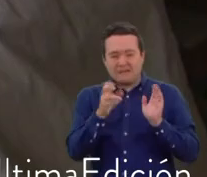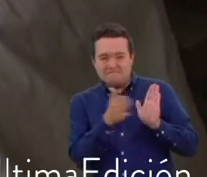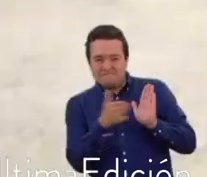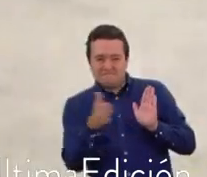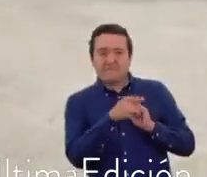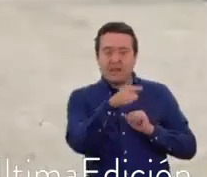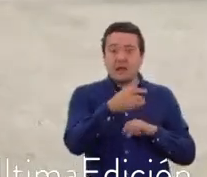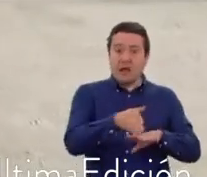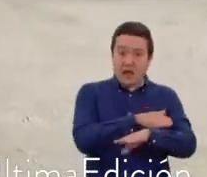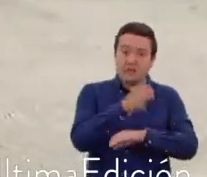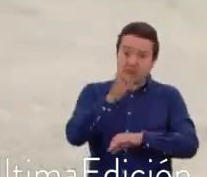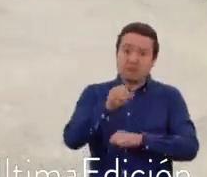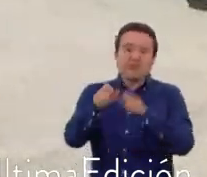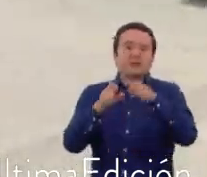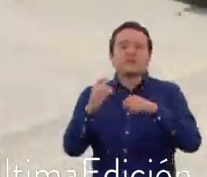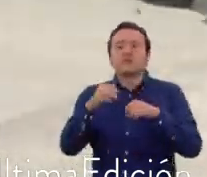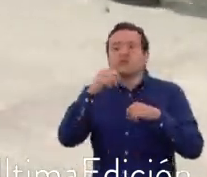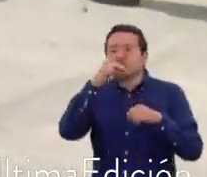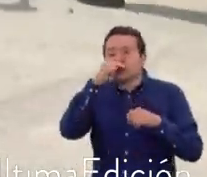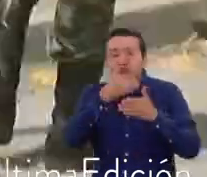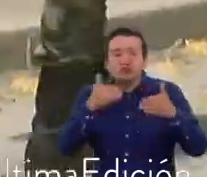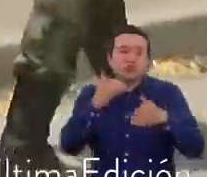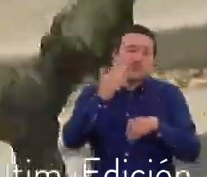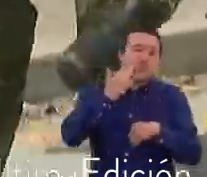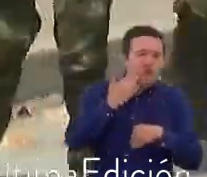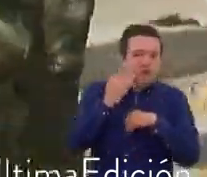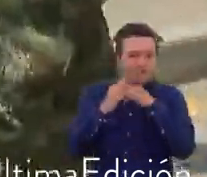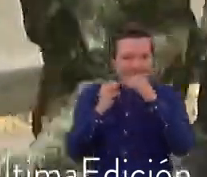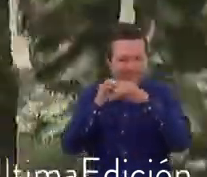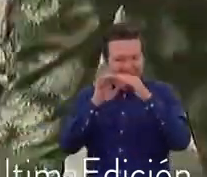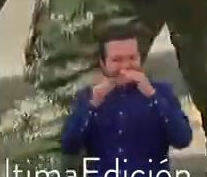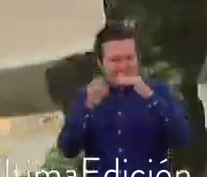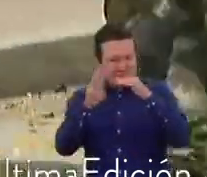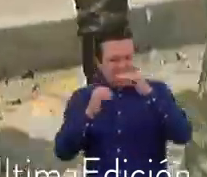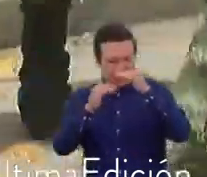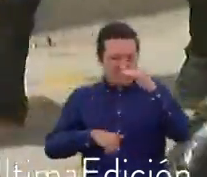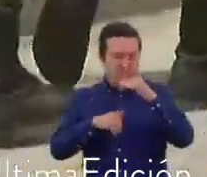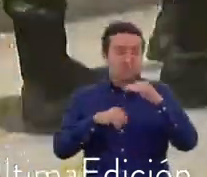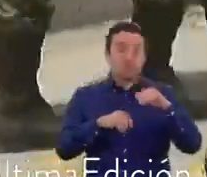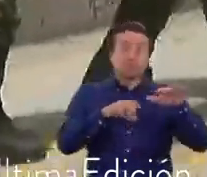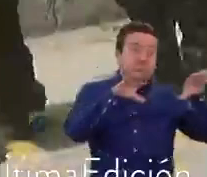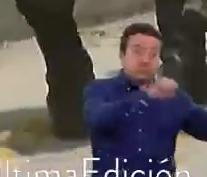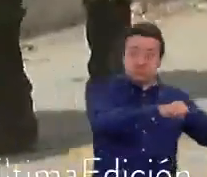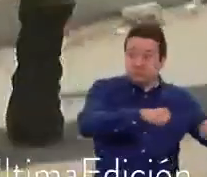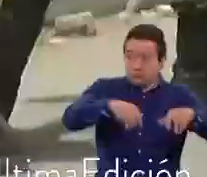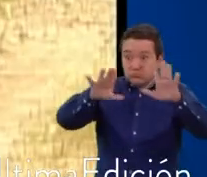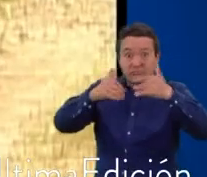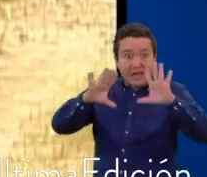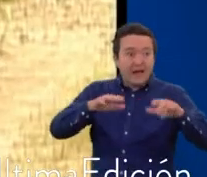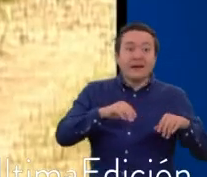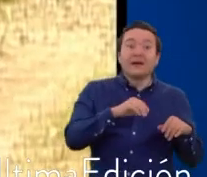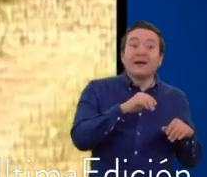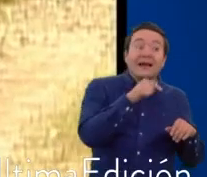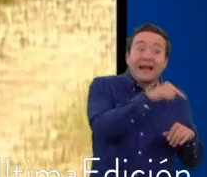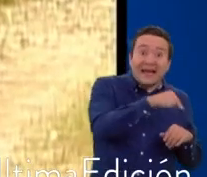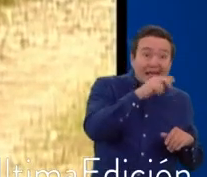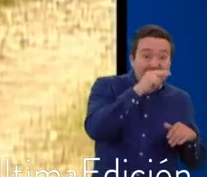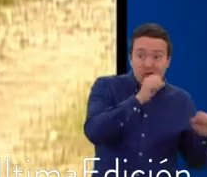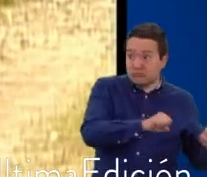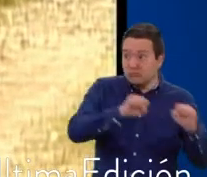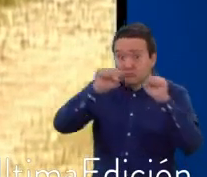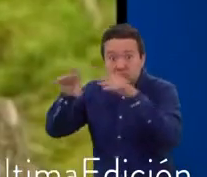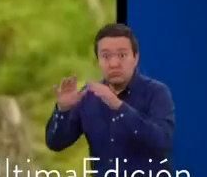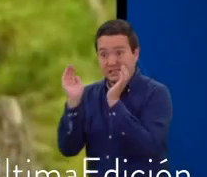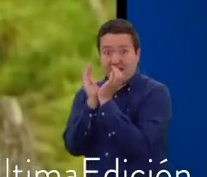los menores de edad que hacían parte de esa estructura paramilitar al icbf sino directamente a sus familias lo que fue considerado una